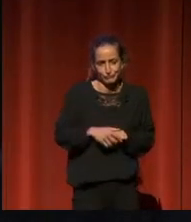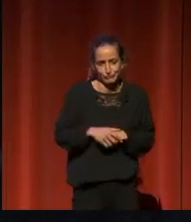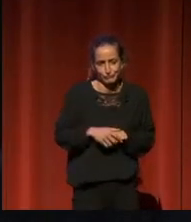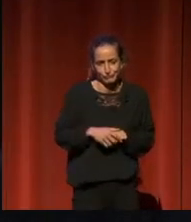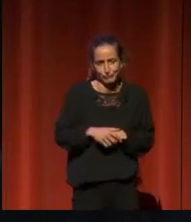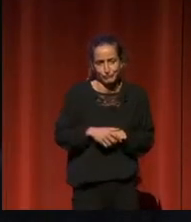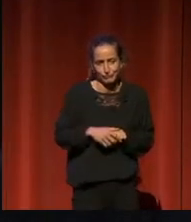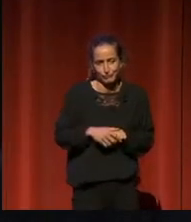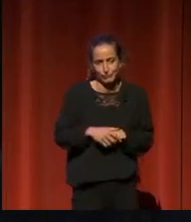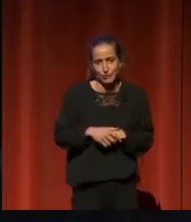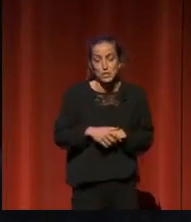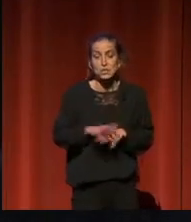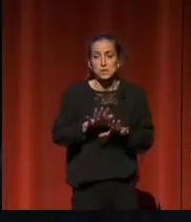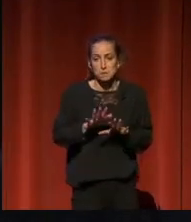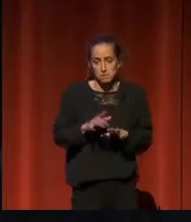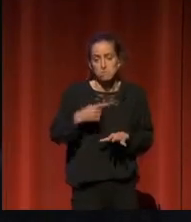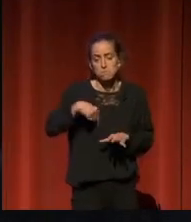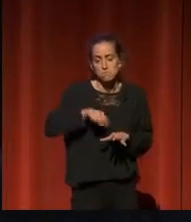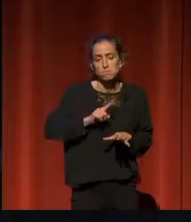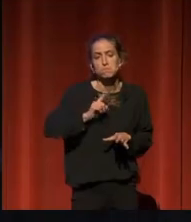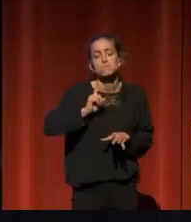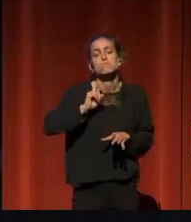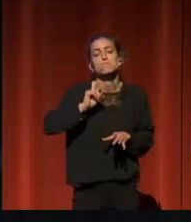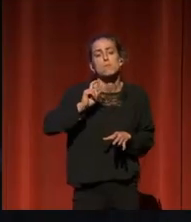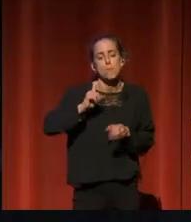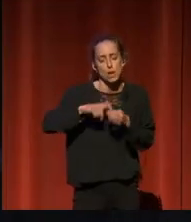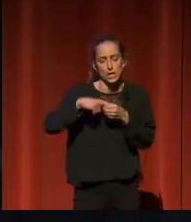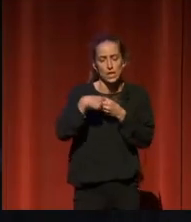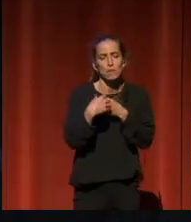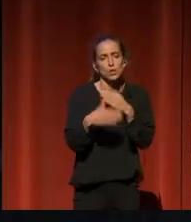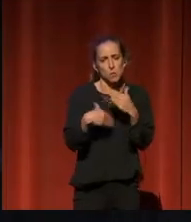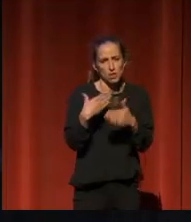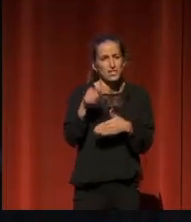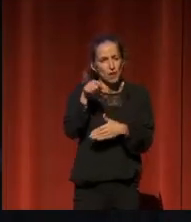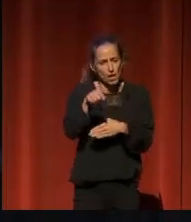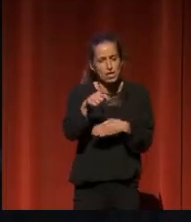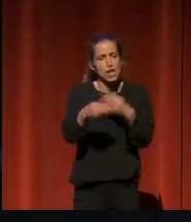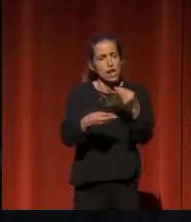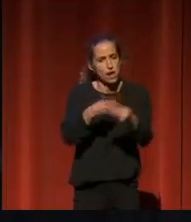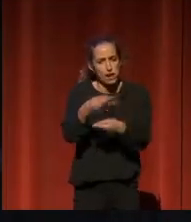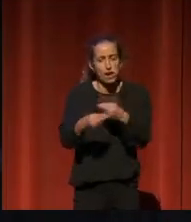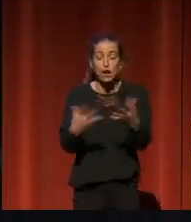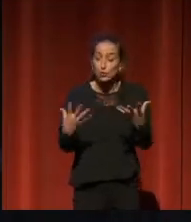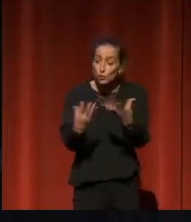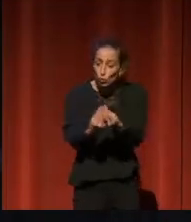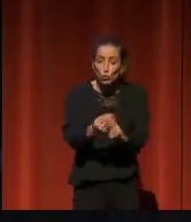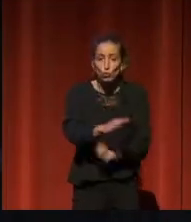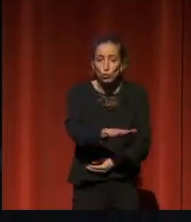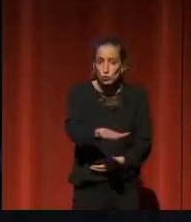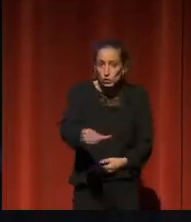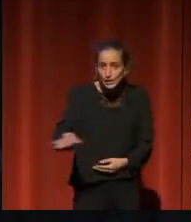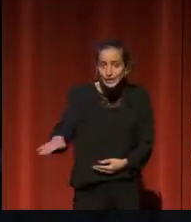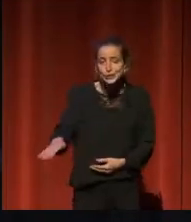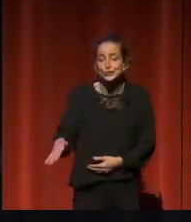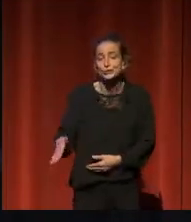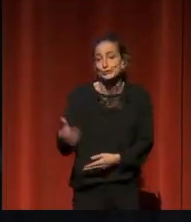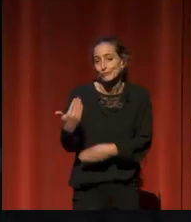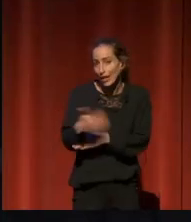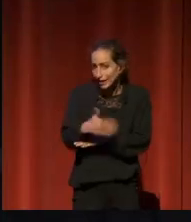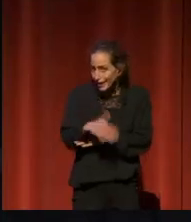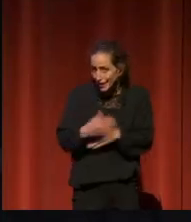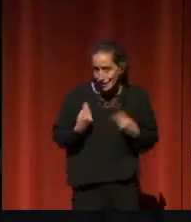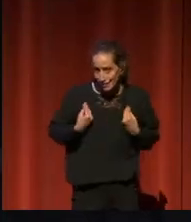hecho diferentes procesos participativos Ah también con los niños que están en la calle eh